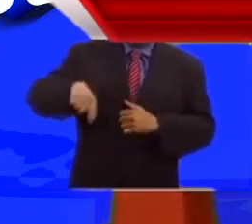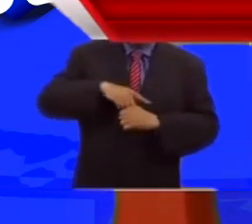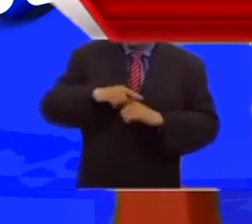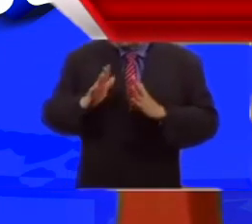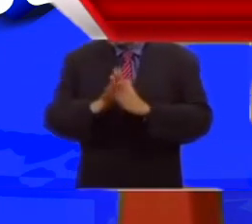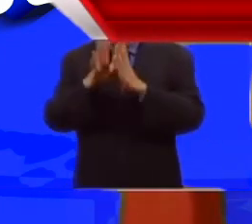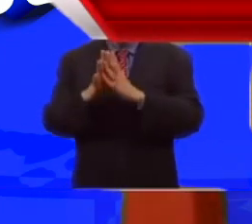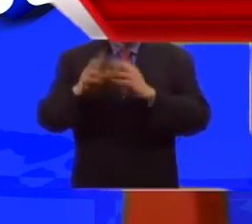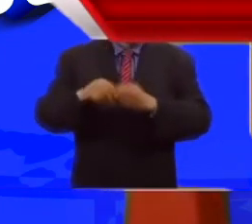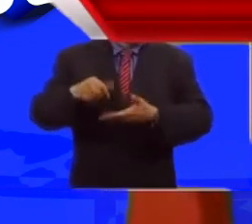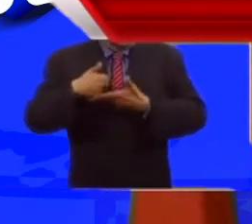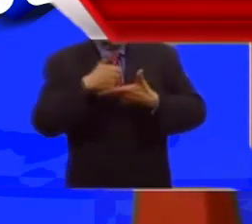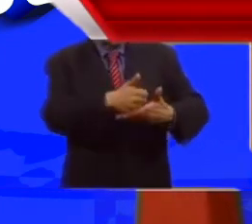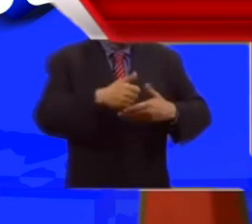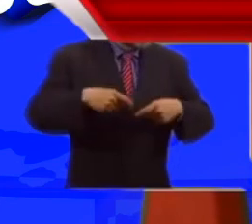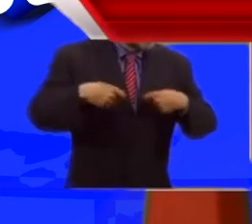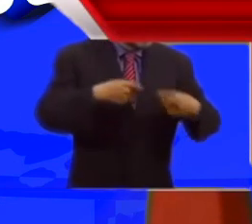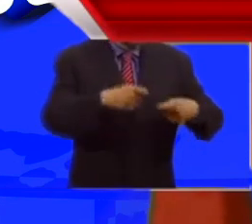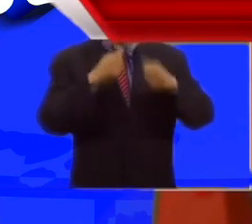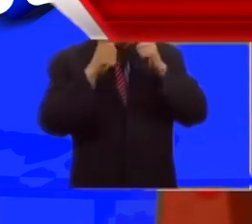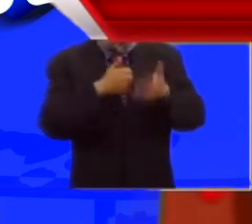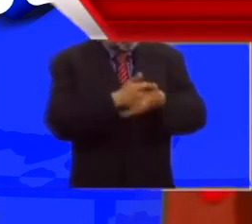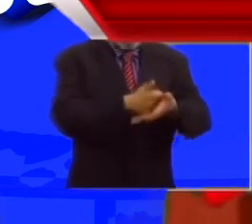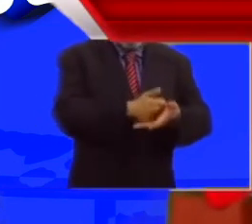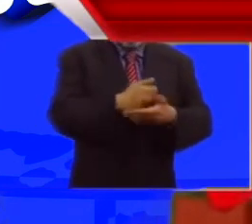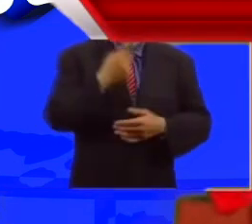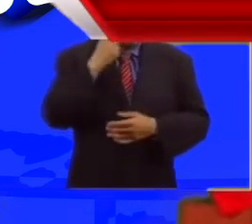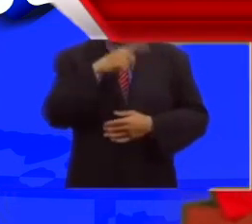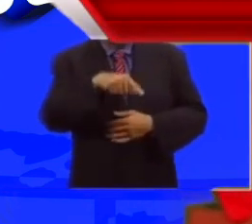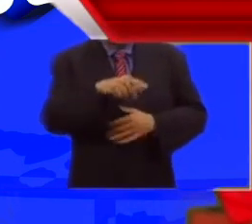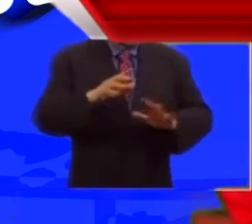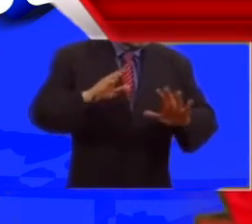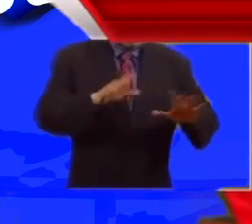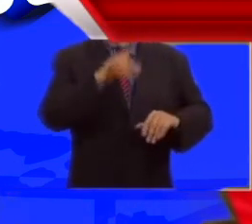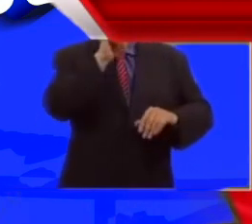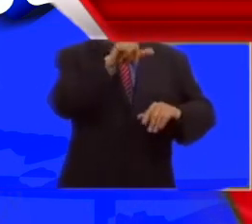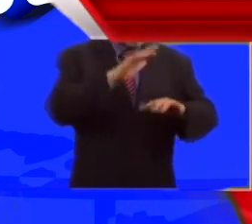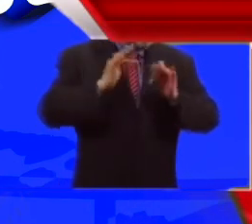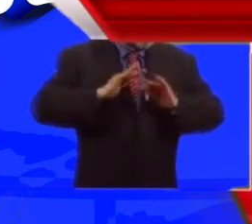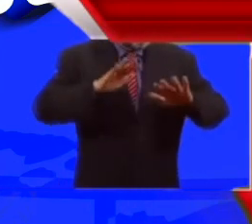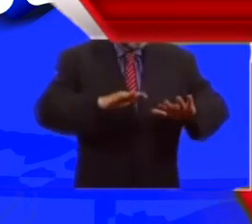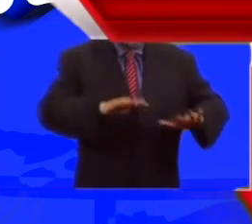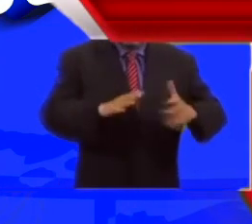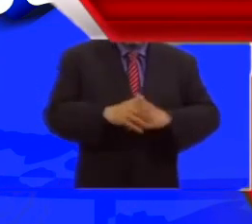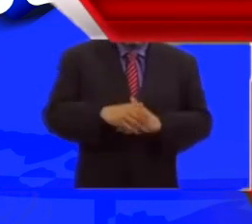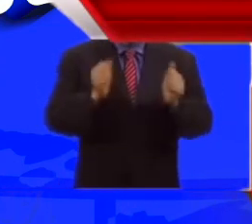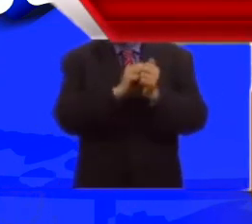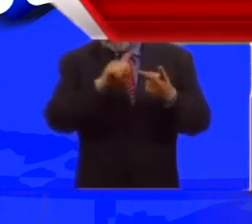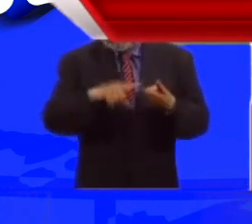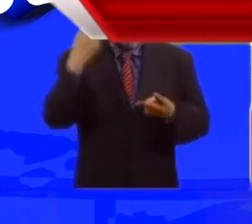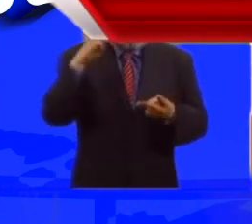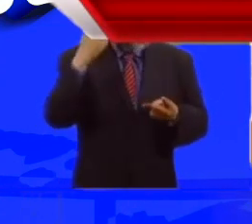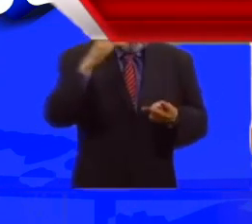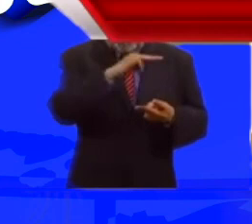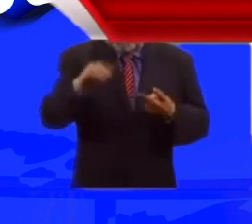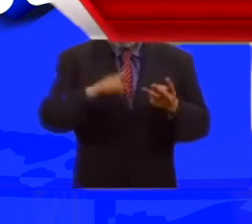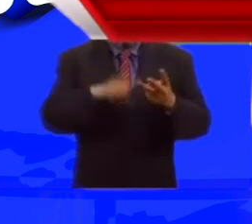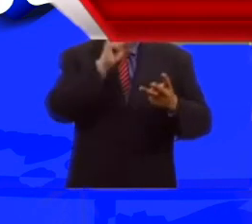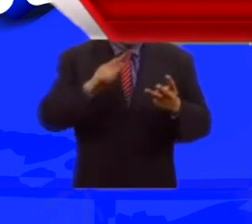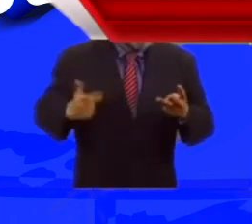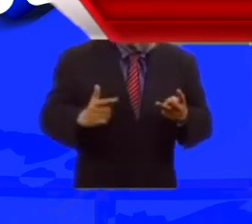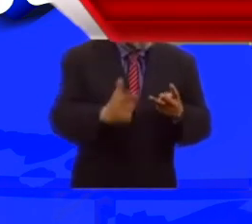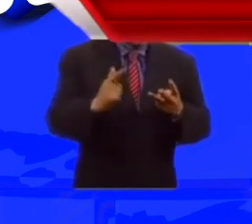participando, ayudando para serenar Jalisco y Michoacán y